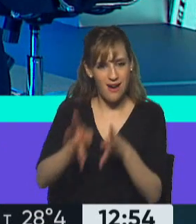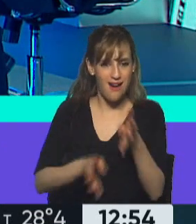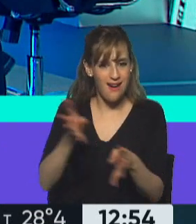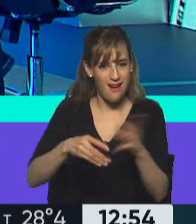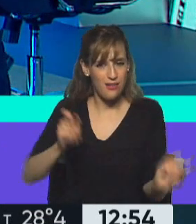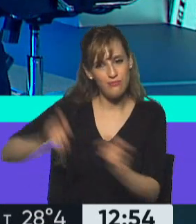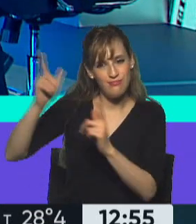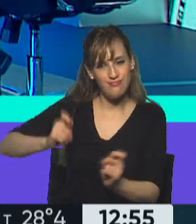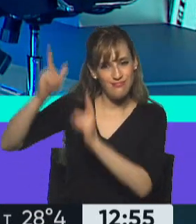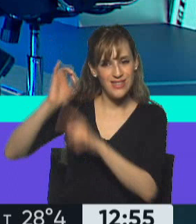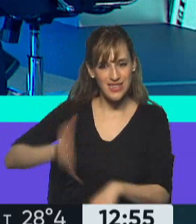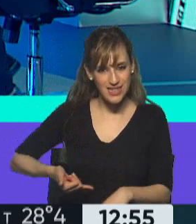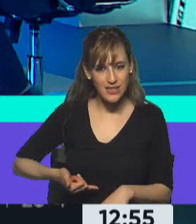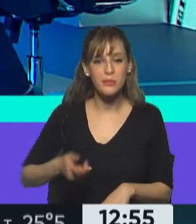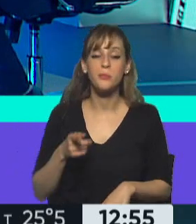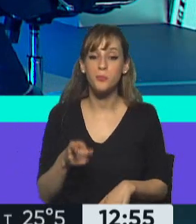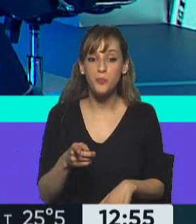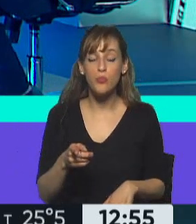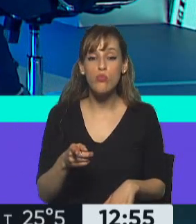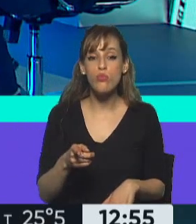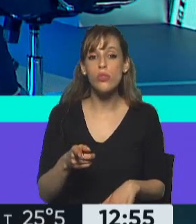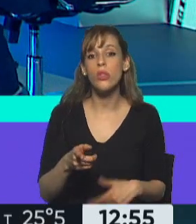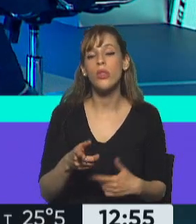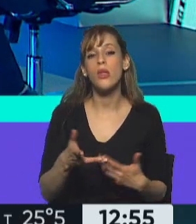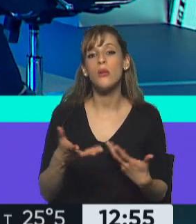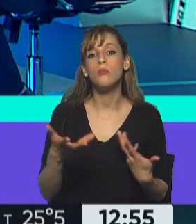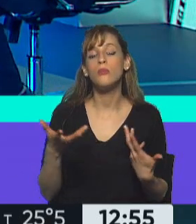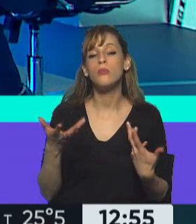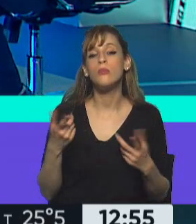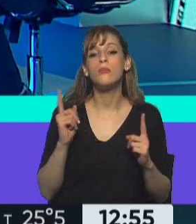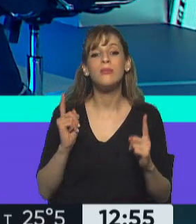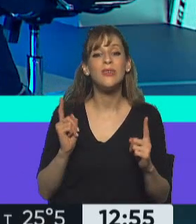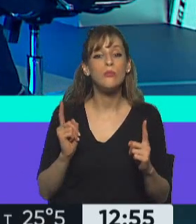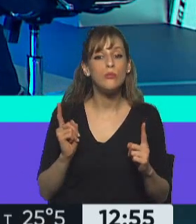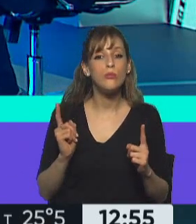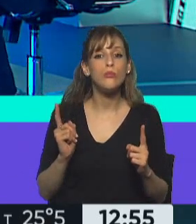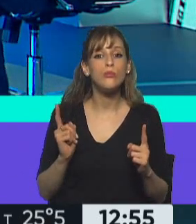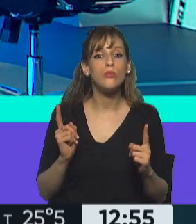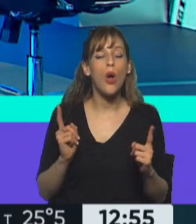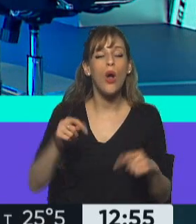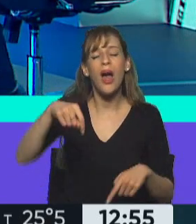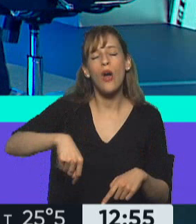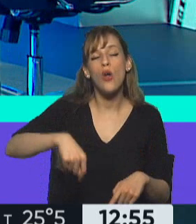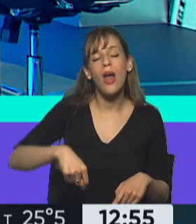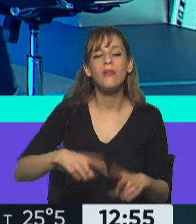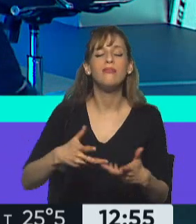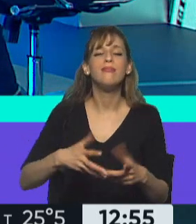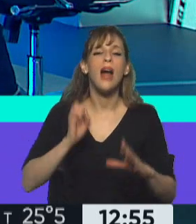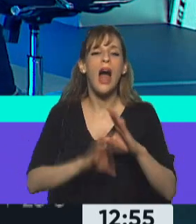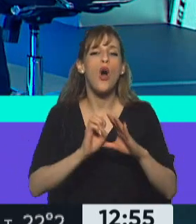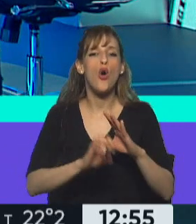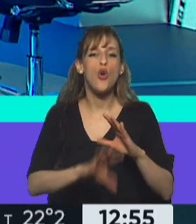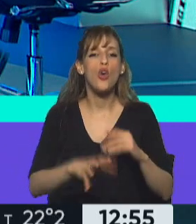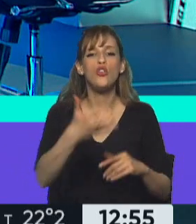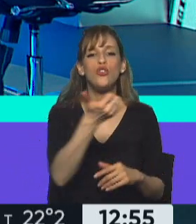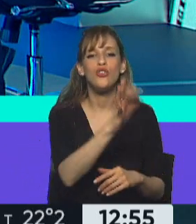cosa y otra? Bueno, con este ahorro que se estima, en este caso, este es un estudio del CEPA donde estima un ahorro de 600